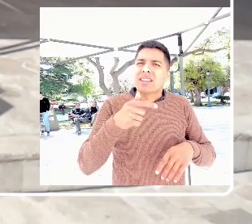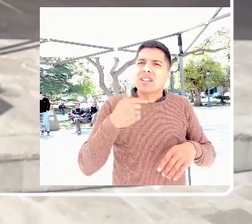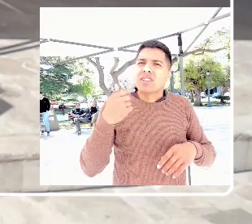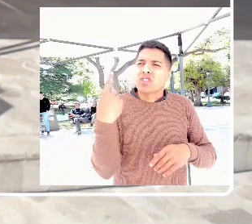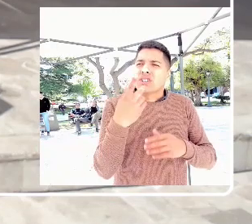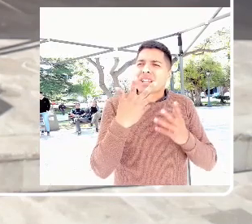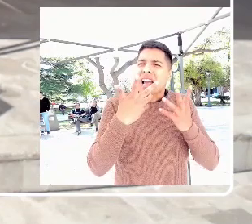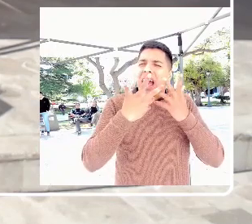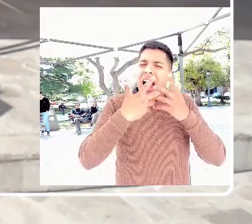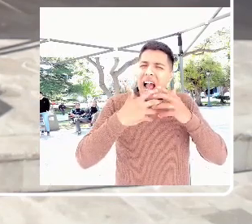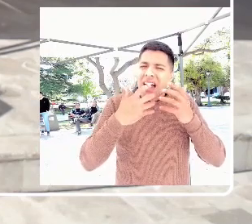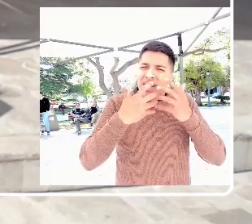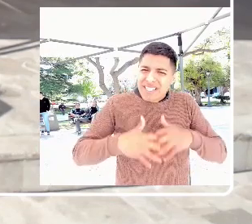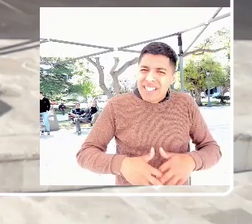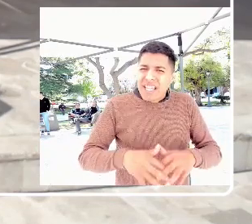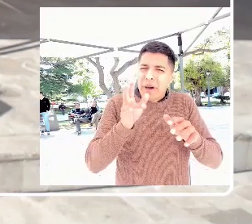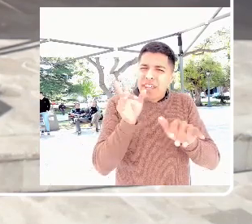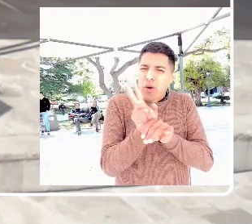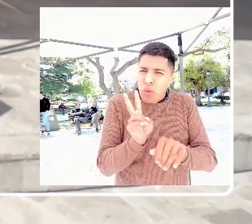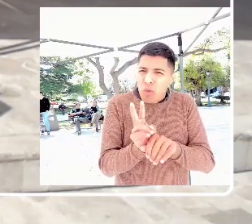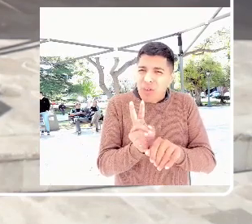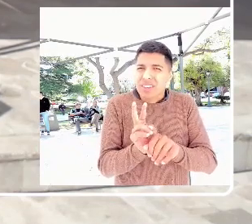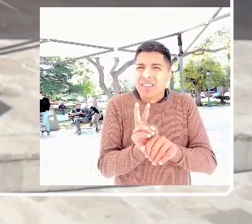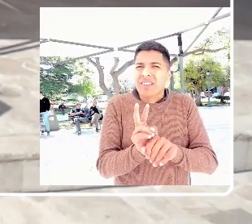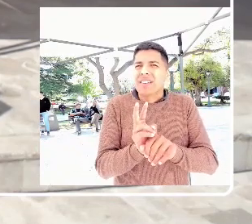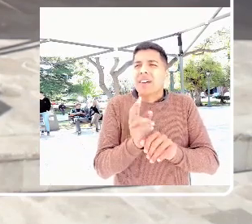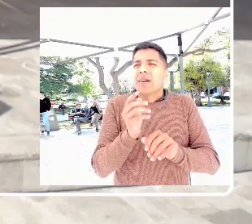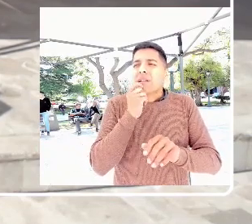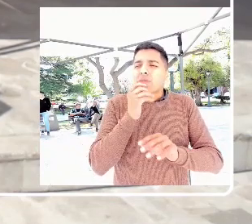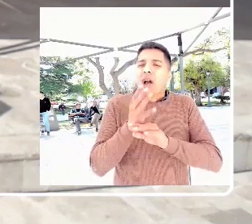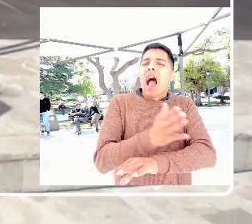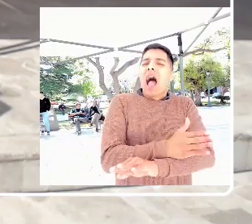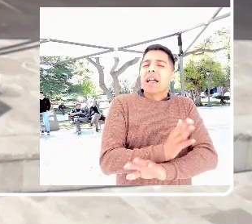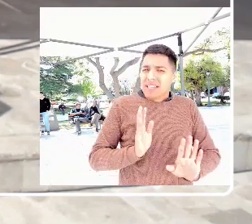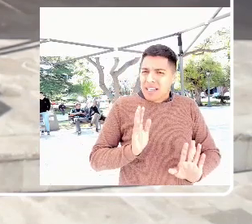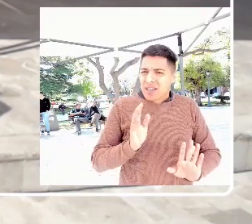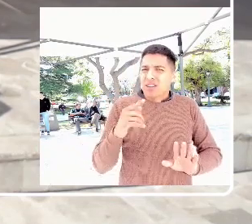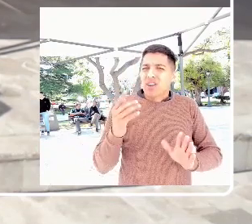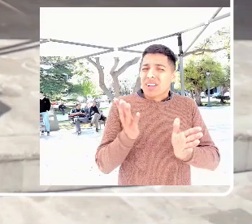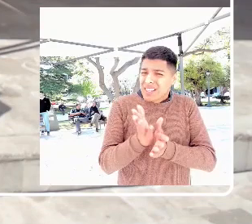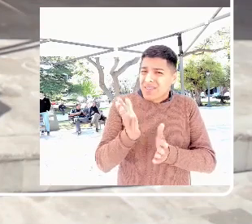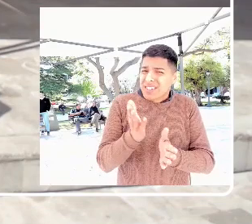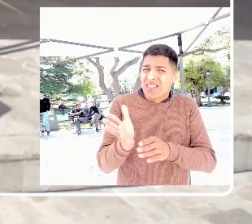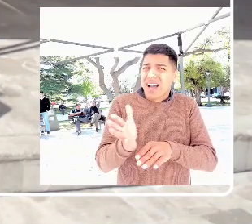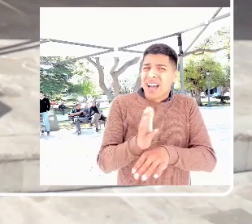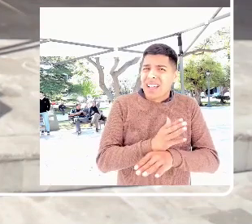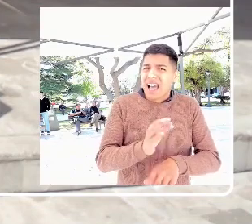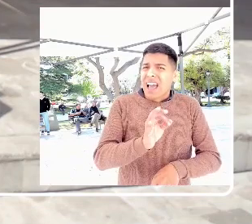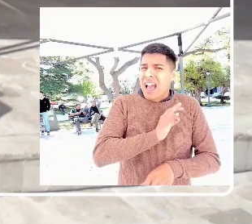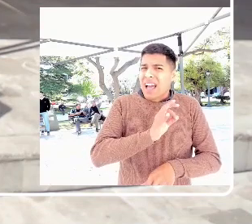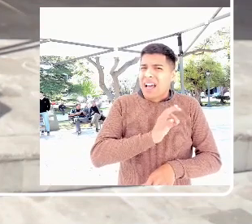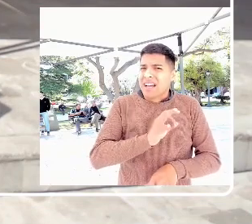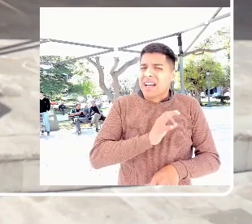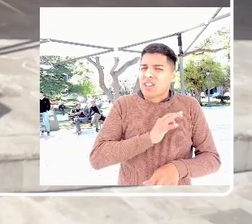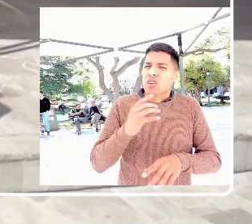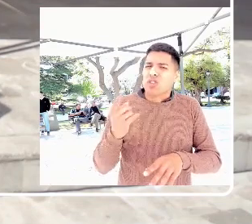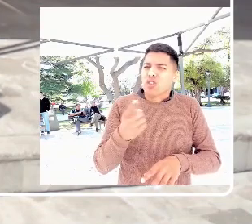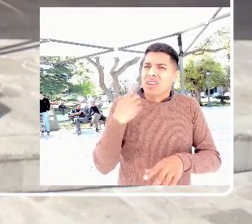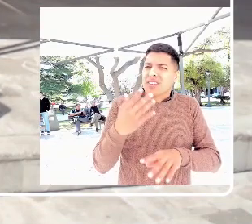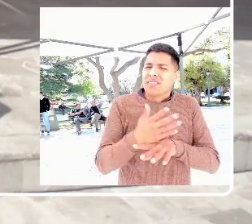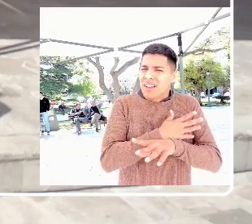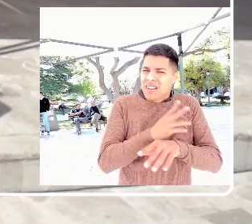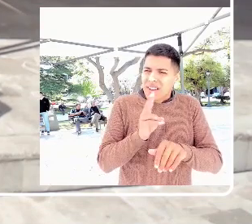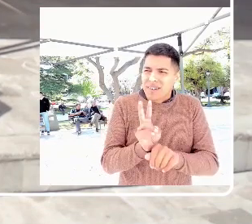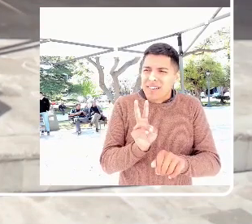de comando incidente, previo a que pase algo. Siempre hemos trabajado, siempre, desde hace muchos años, ¿sí? Pero armar un